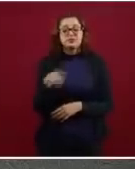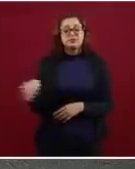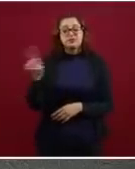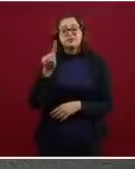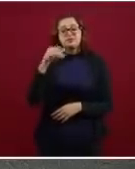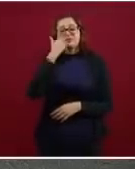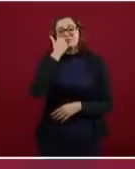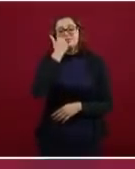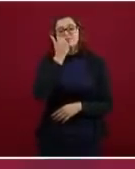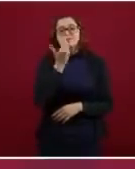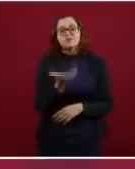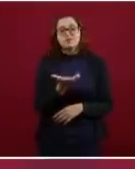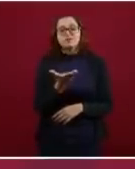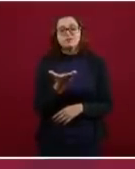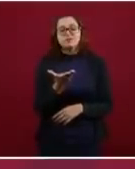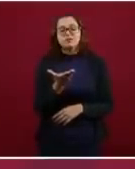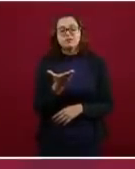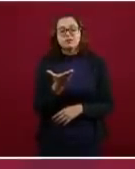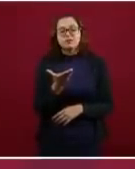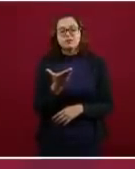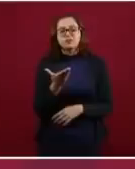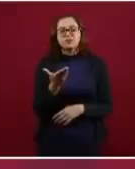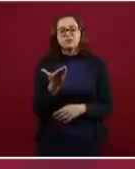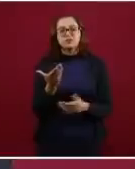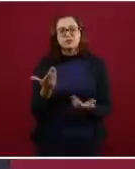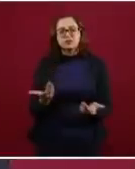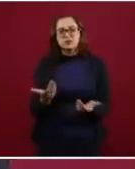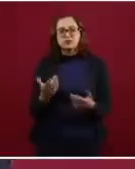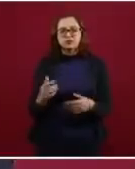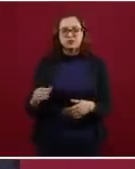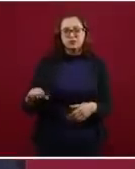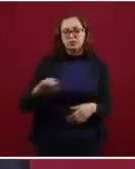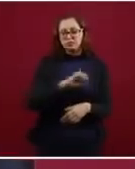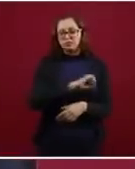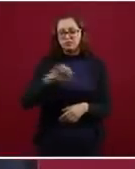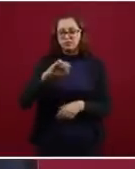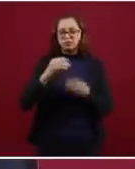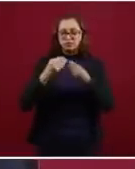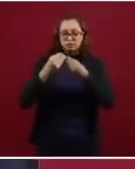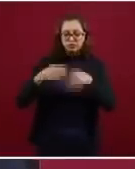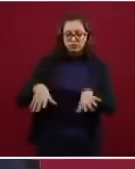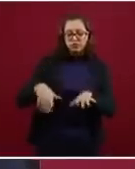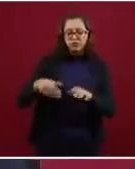aumentar el déficit. No estoy de acuerdo.